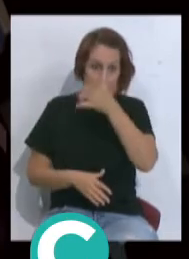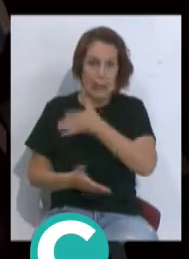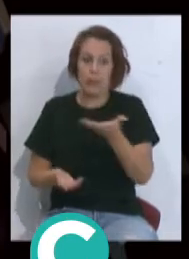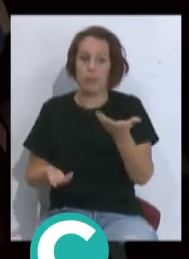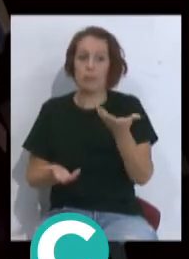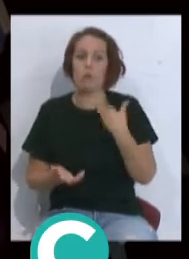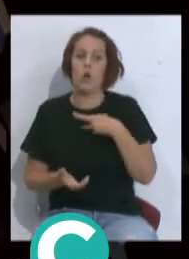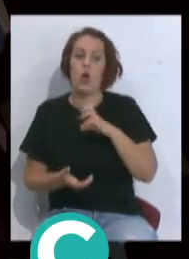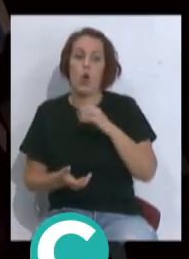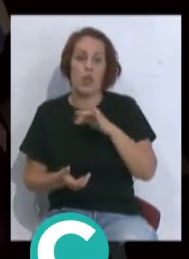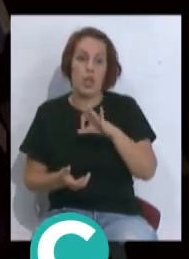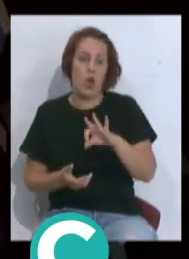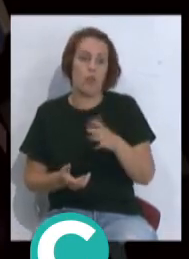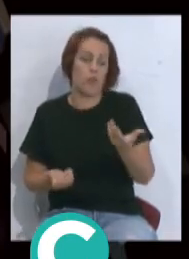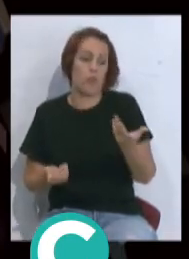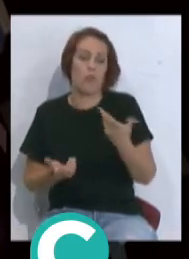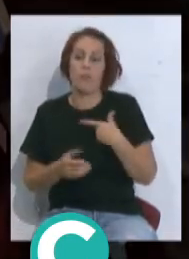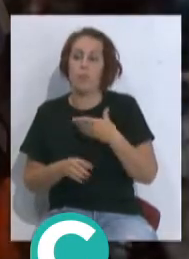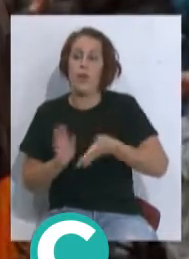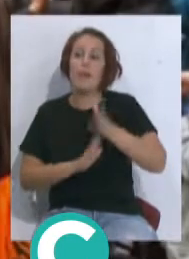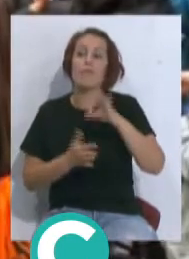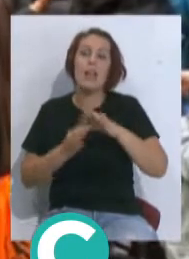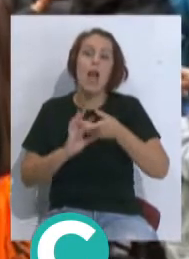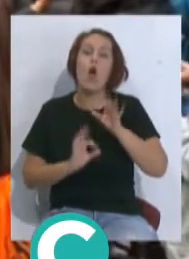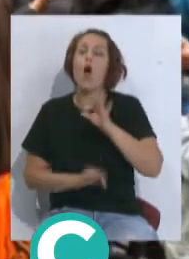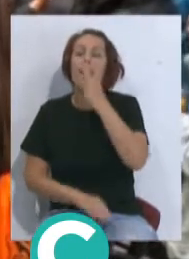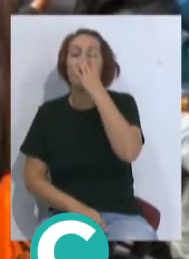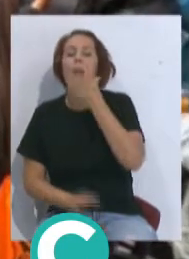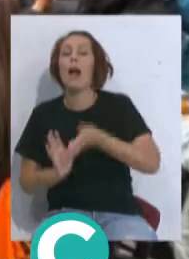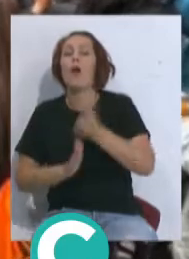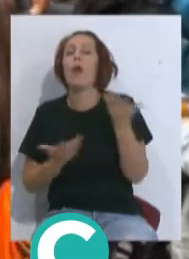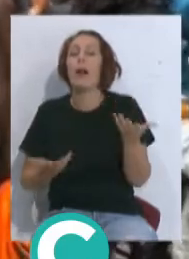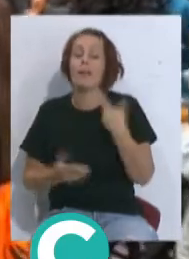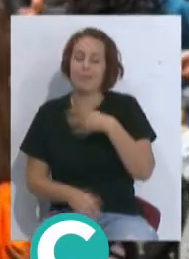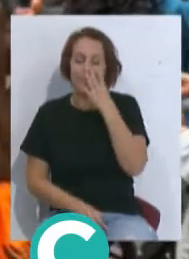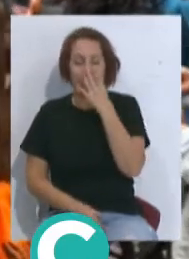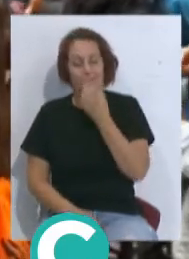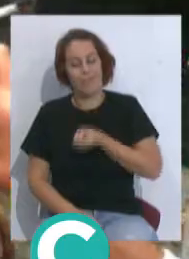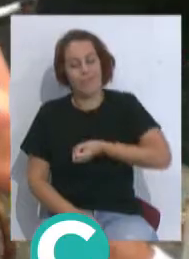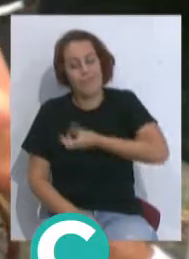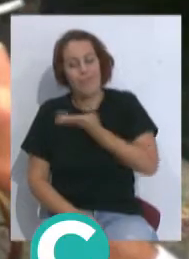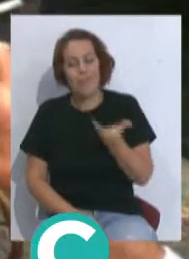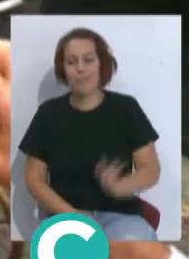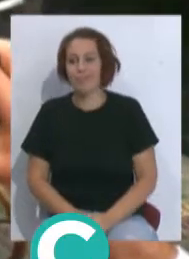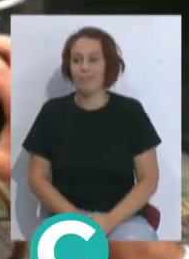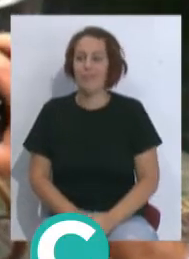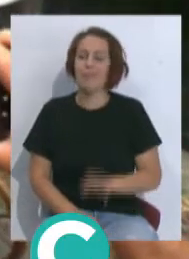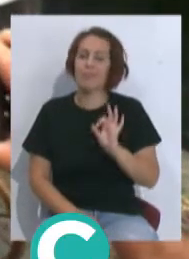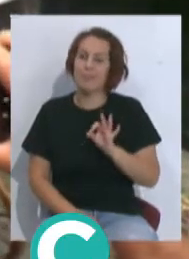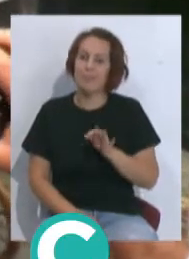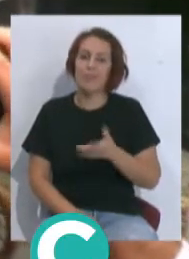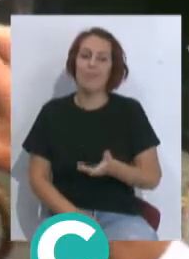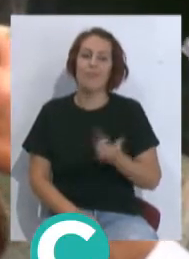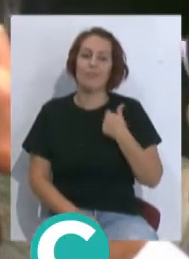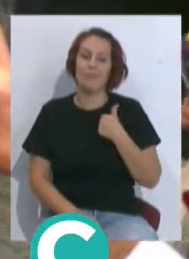el Rocío, no sé. O sea, ¿tú vayas a la feria o vayas al carnaval, José María? Hombre, yo soy mucho más carnavalero que feria. Eso es verdad. Le